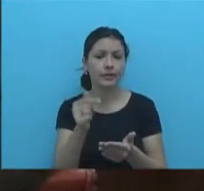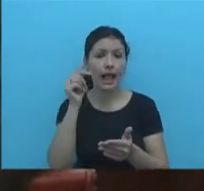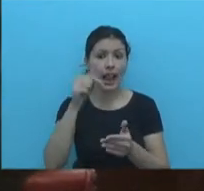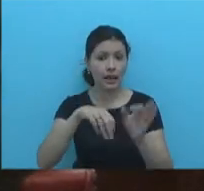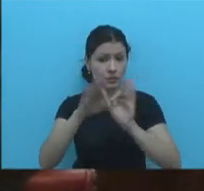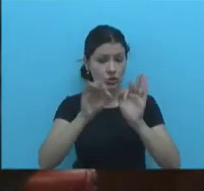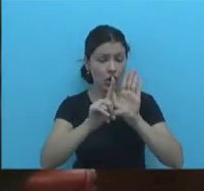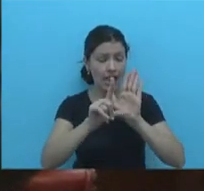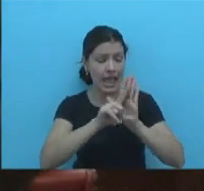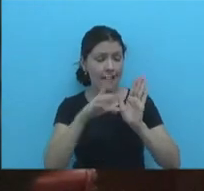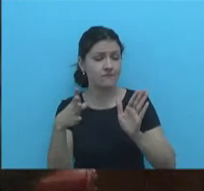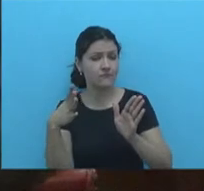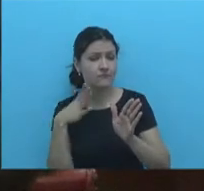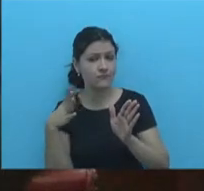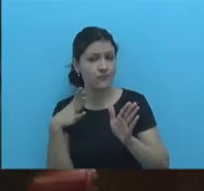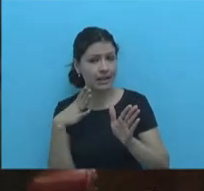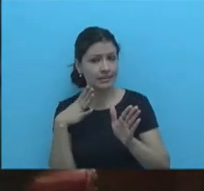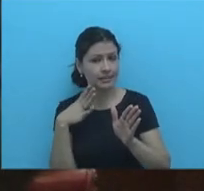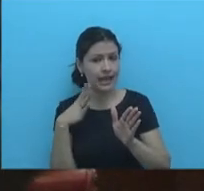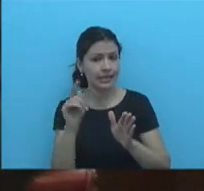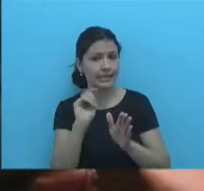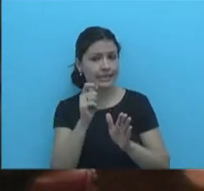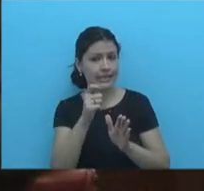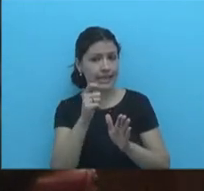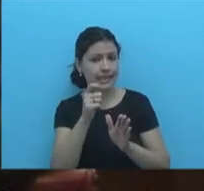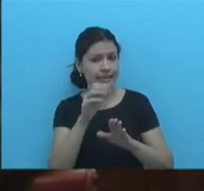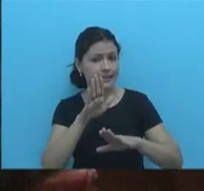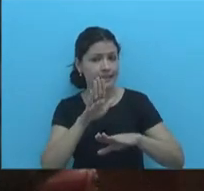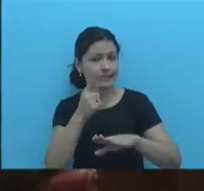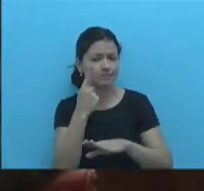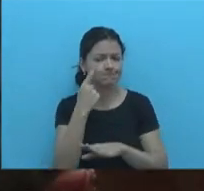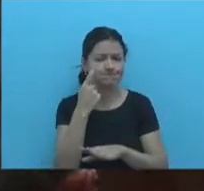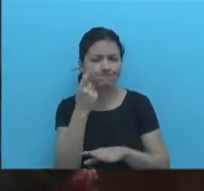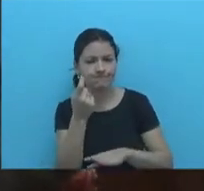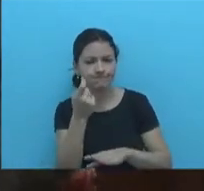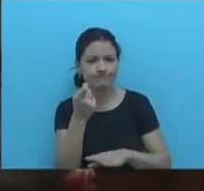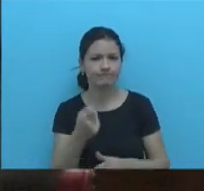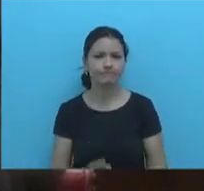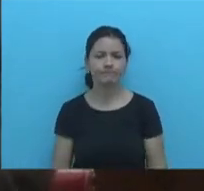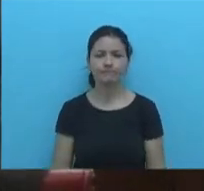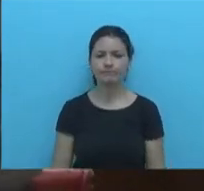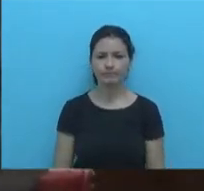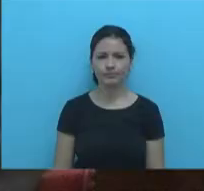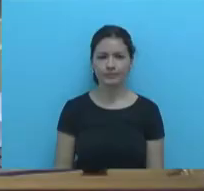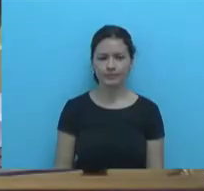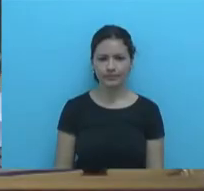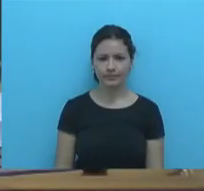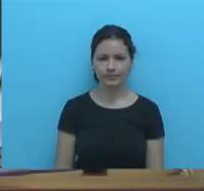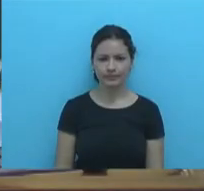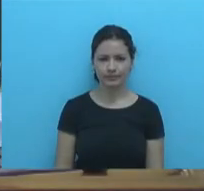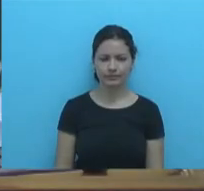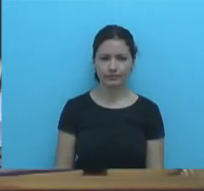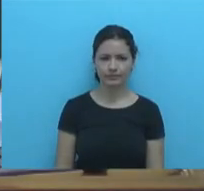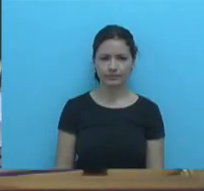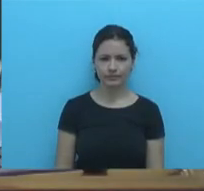ley como que no está claro quién es el ente regulador precisamente. Sí, tiene la